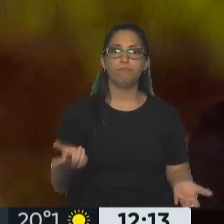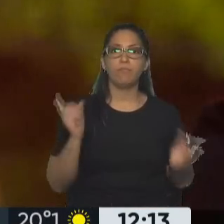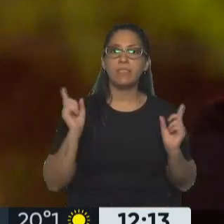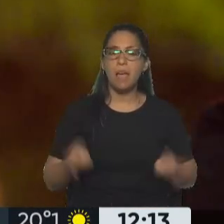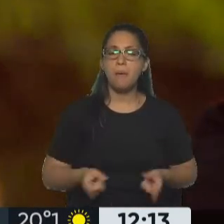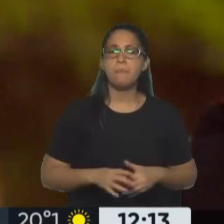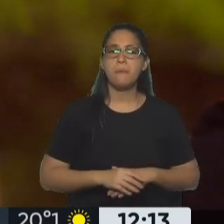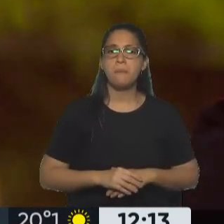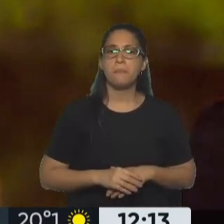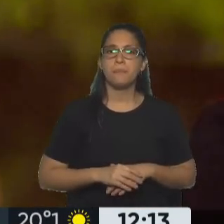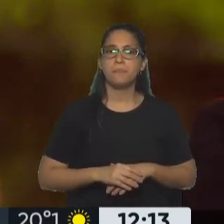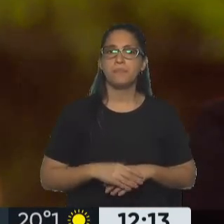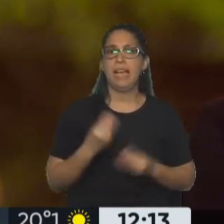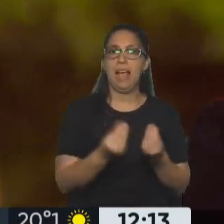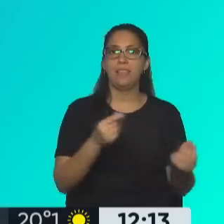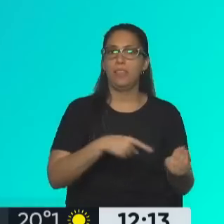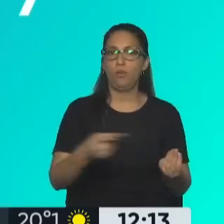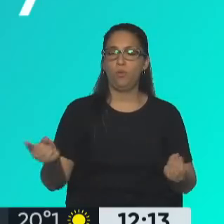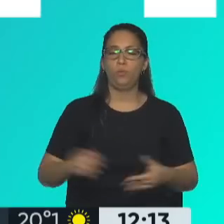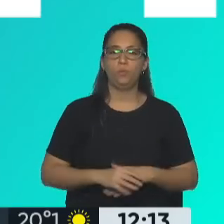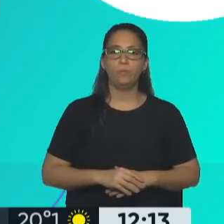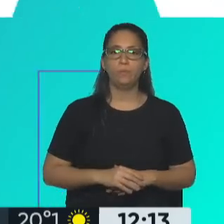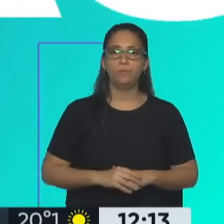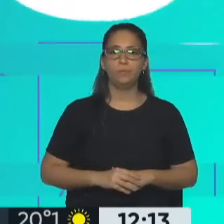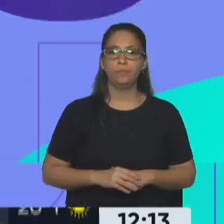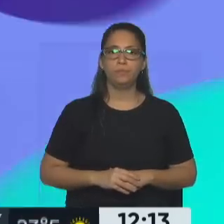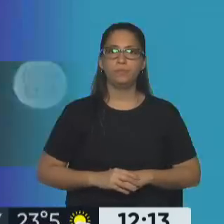demás candidaturas.